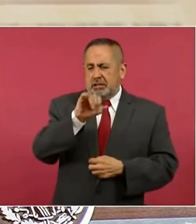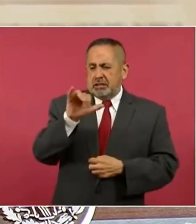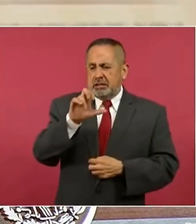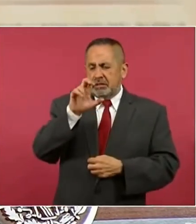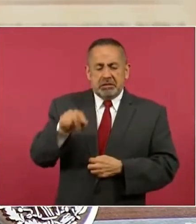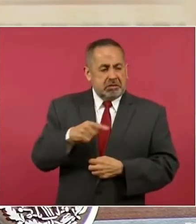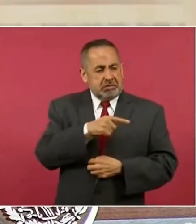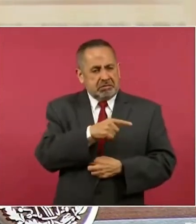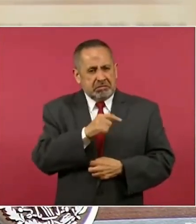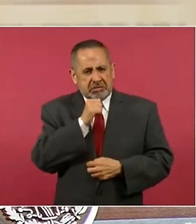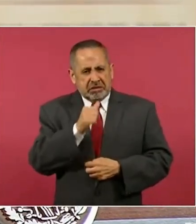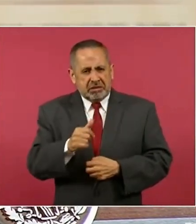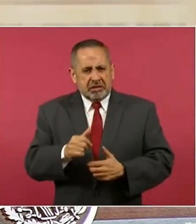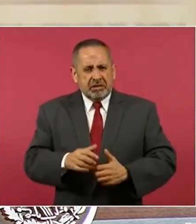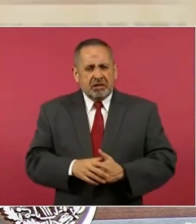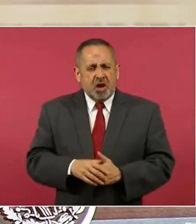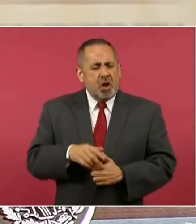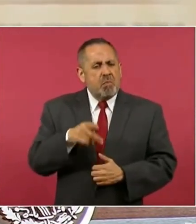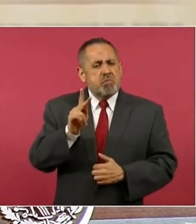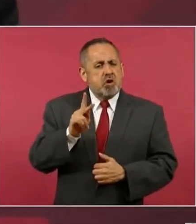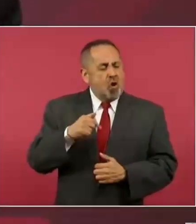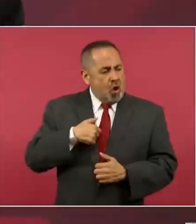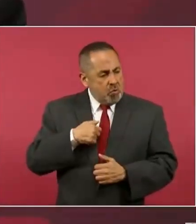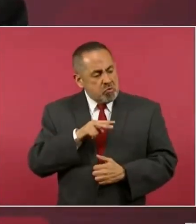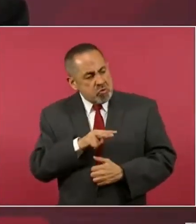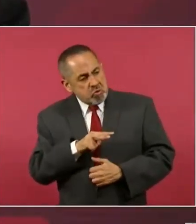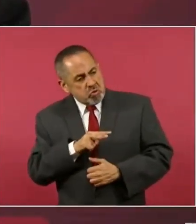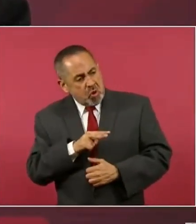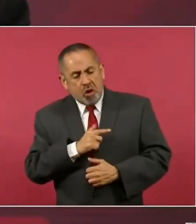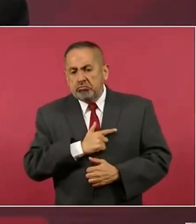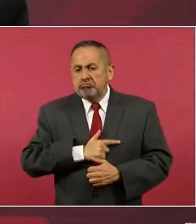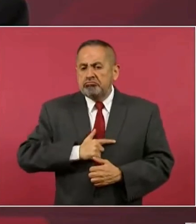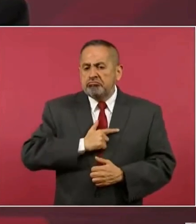Justicia, pero me dio mucho gusto,